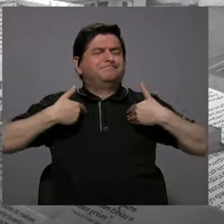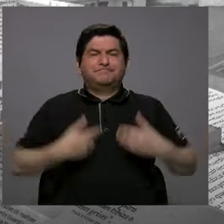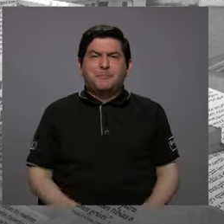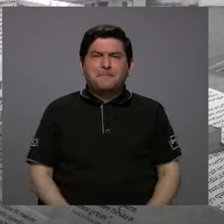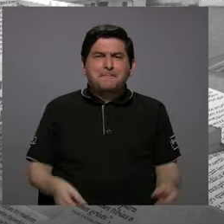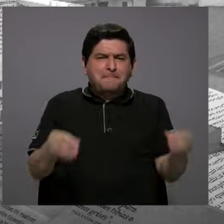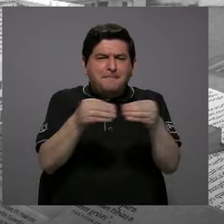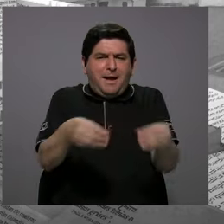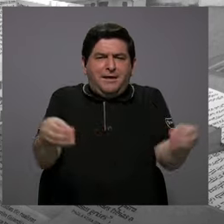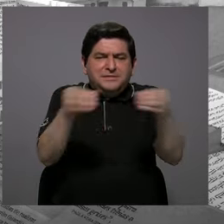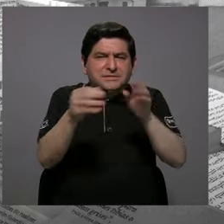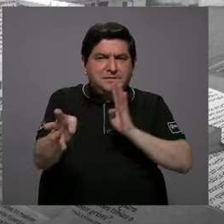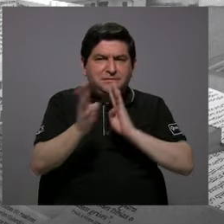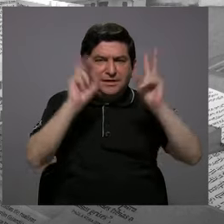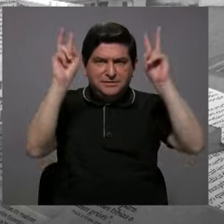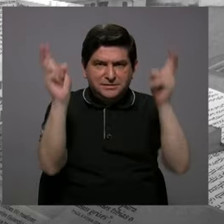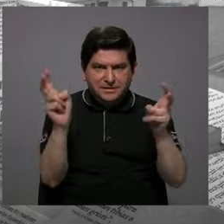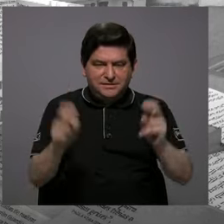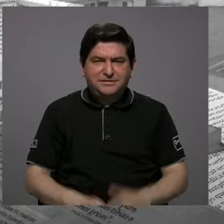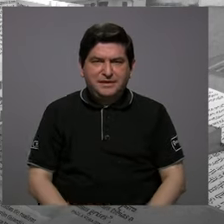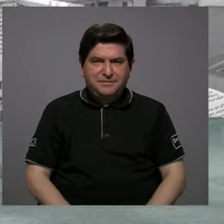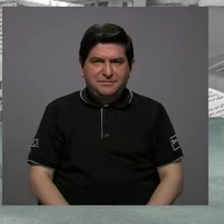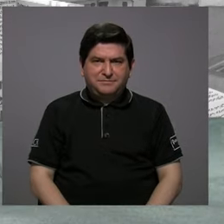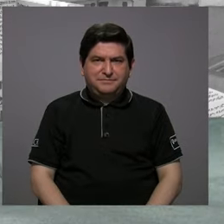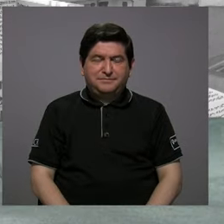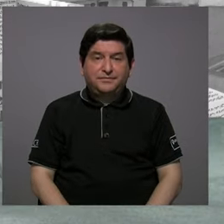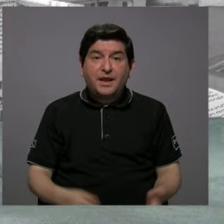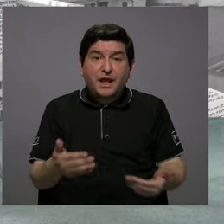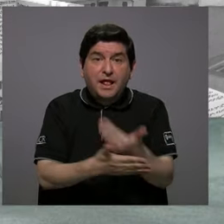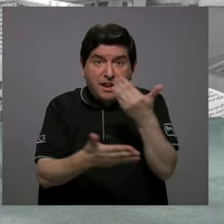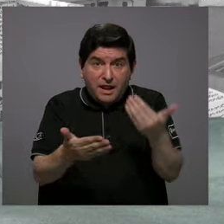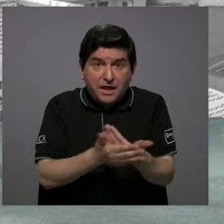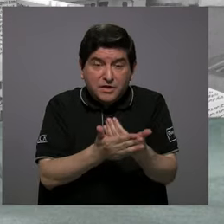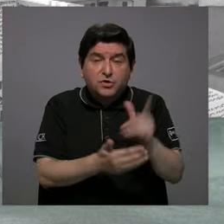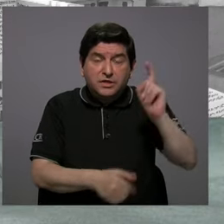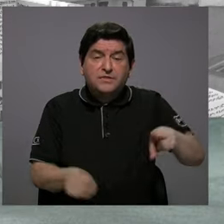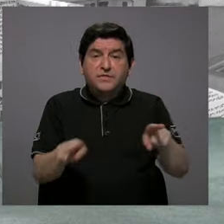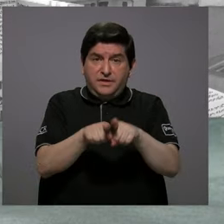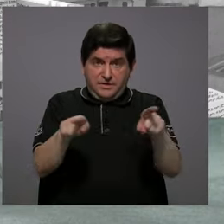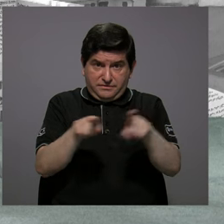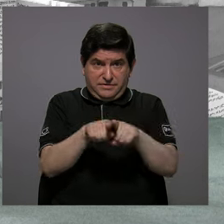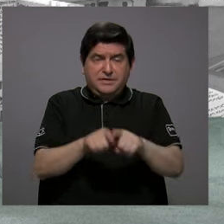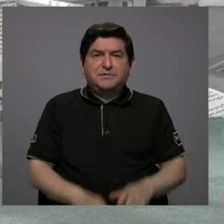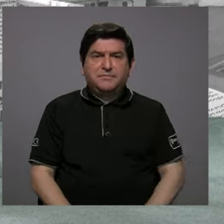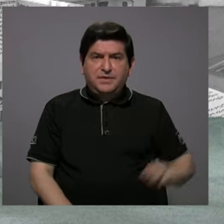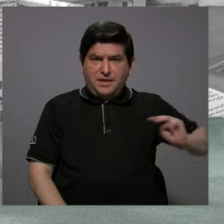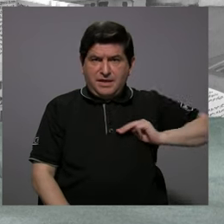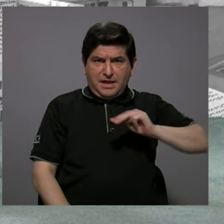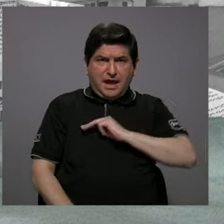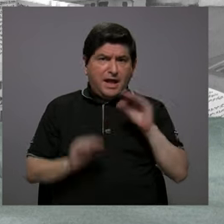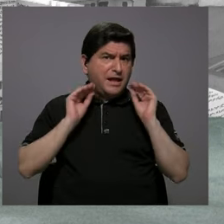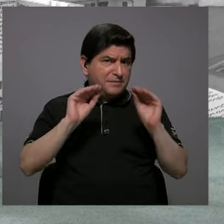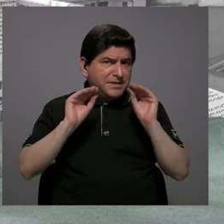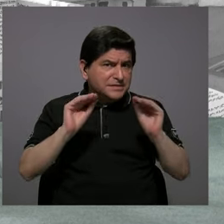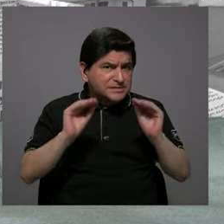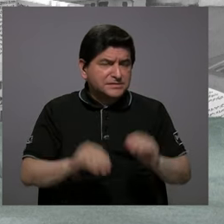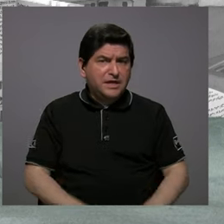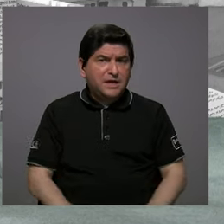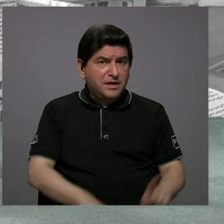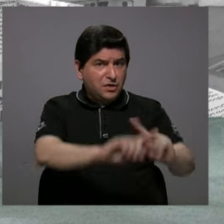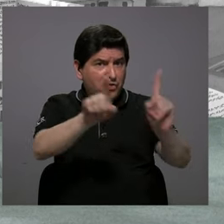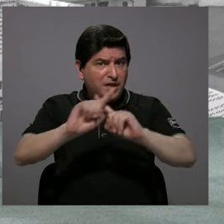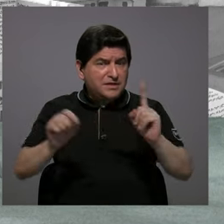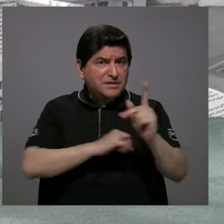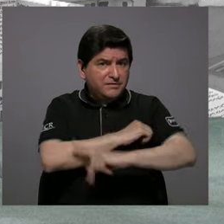cada vez más se hable de estos temas y haya áreas la innovación tiene que llegar también al Ministerio de Educación o a los